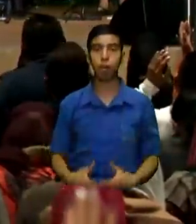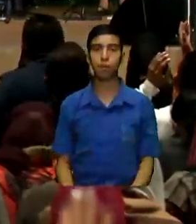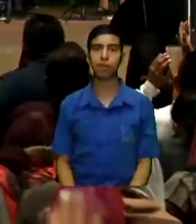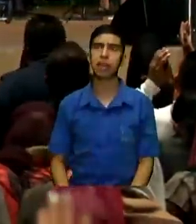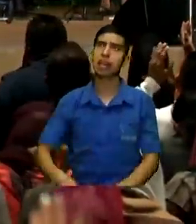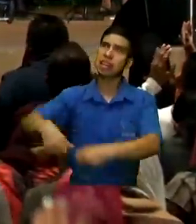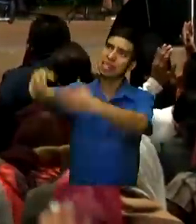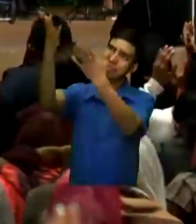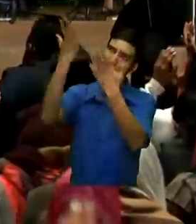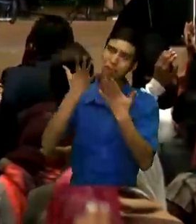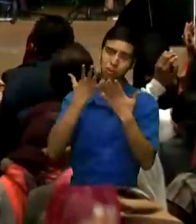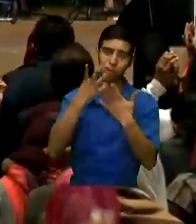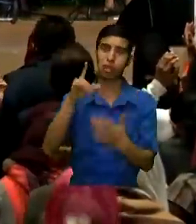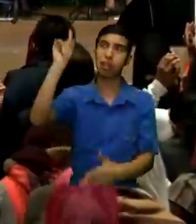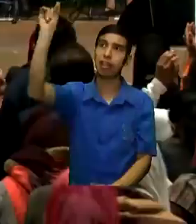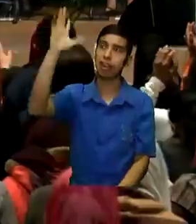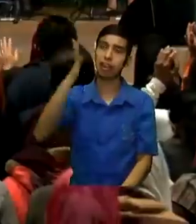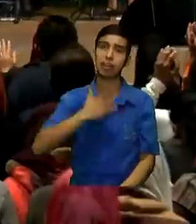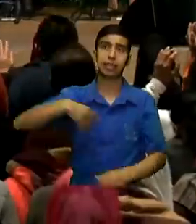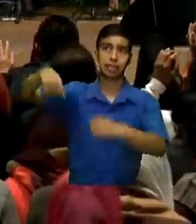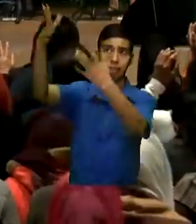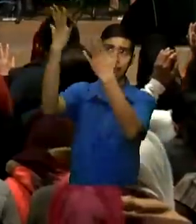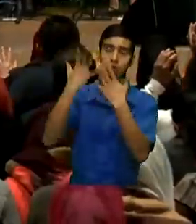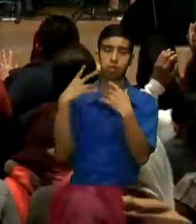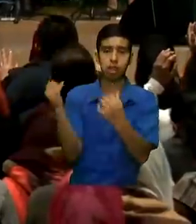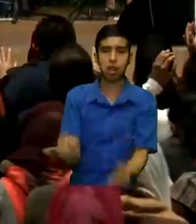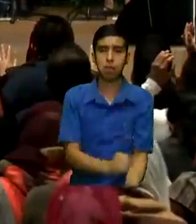la gracia, danos el poder.